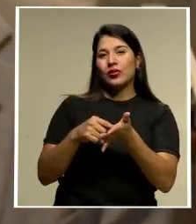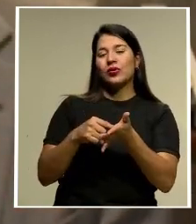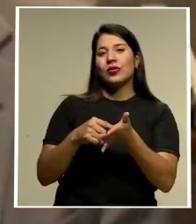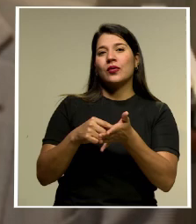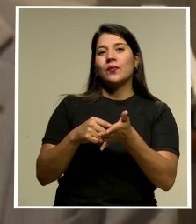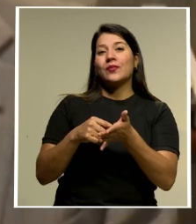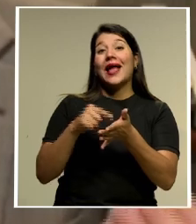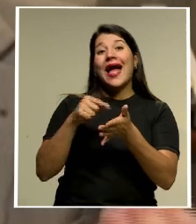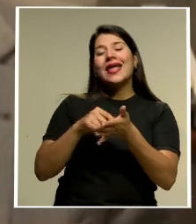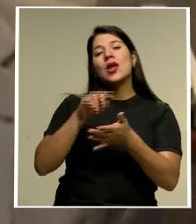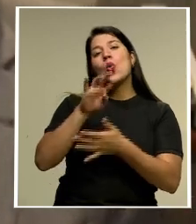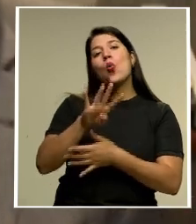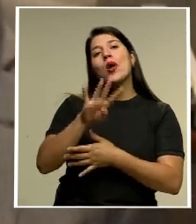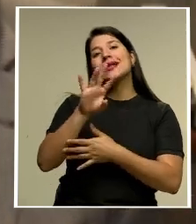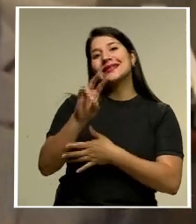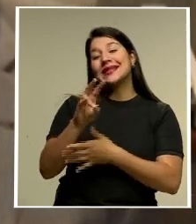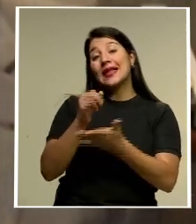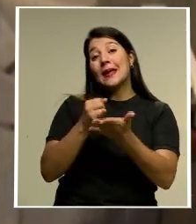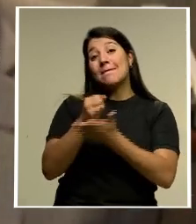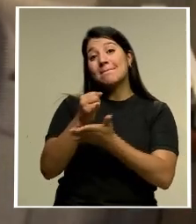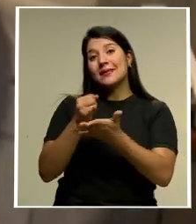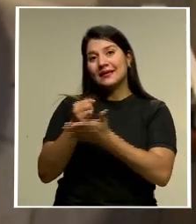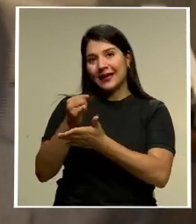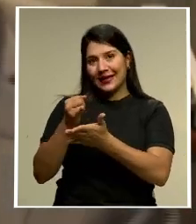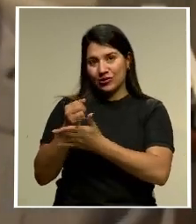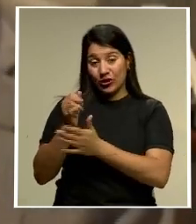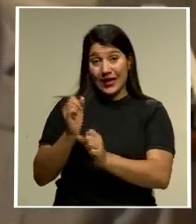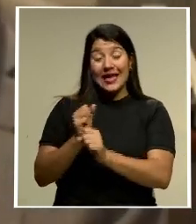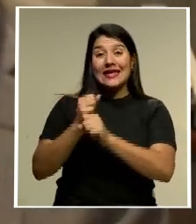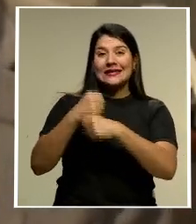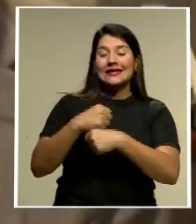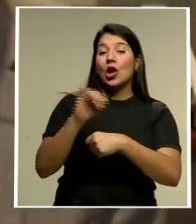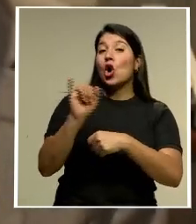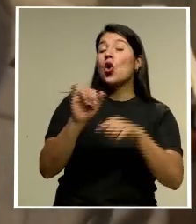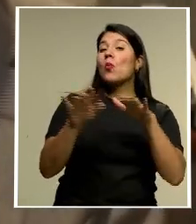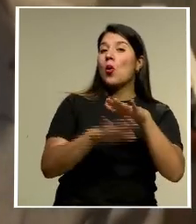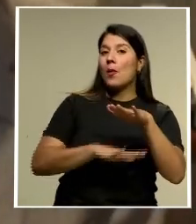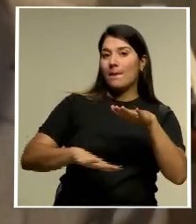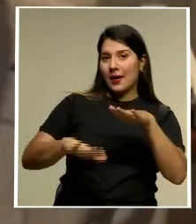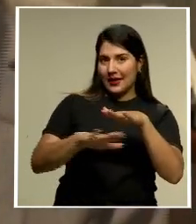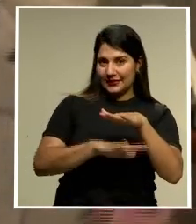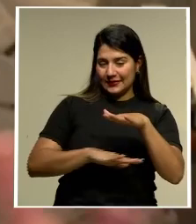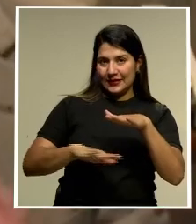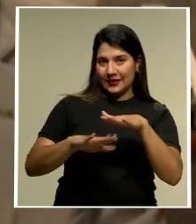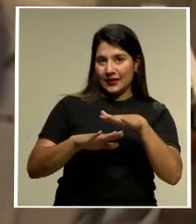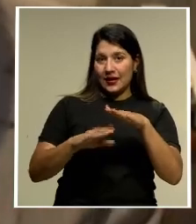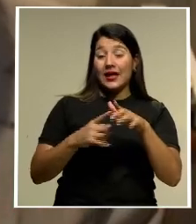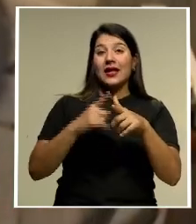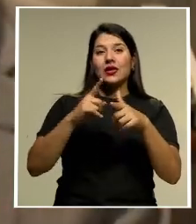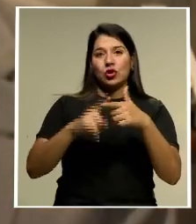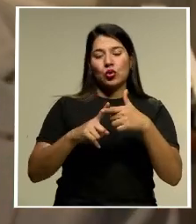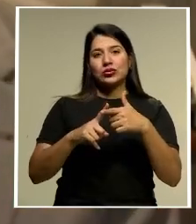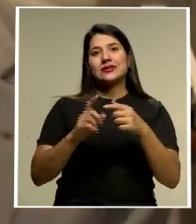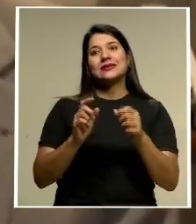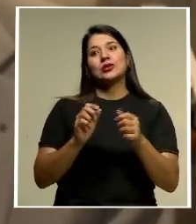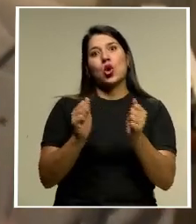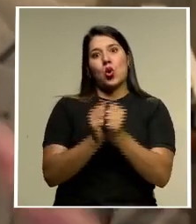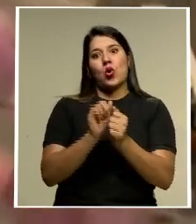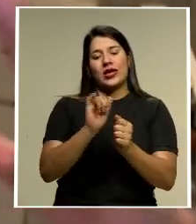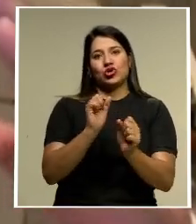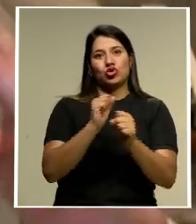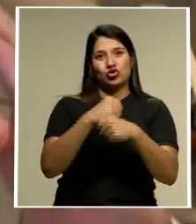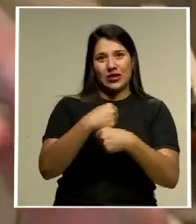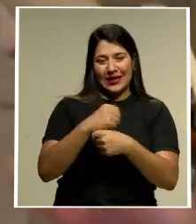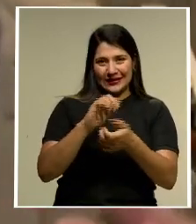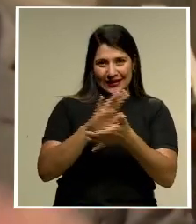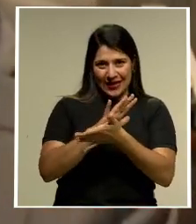Están las 47 investigaciones que se hicieron de base, que a partir del cual se elabora el informe, porque el informe es